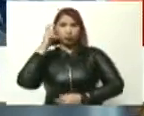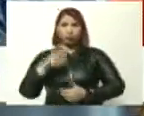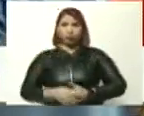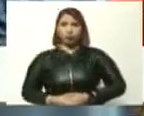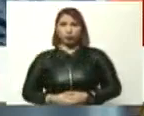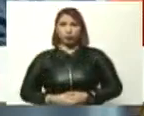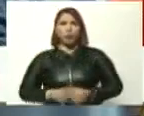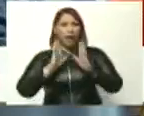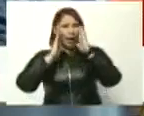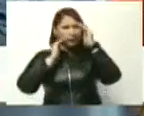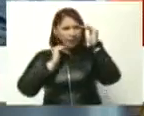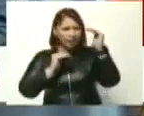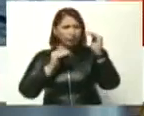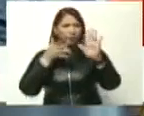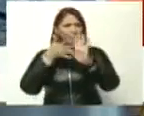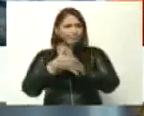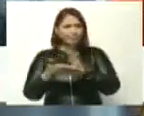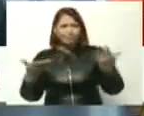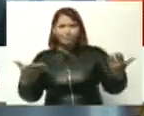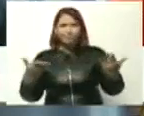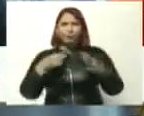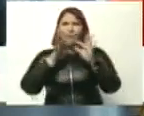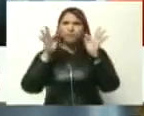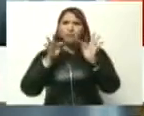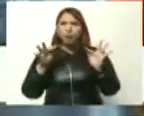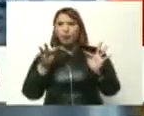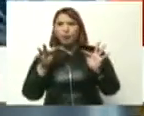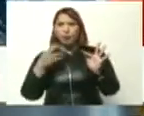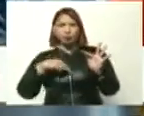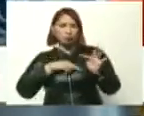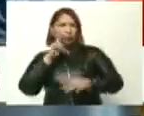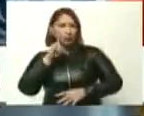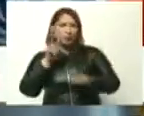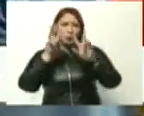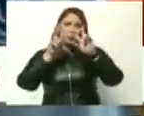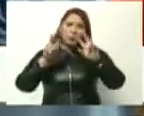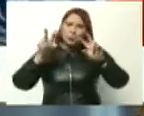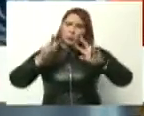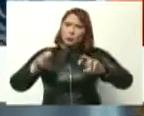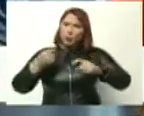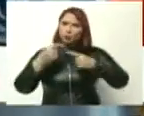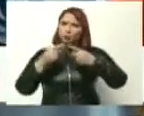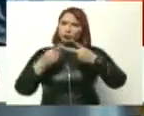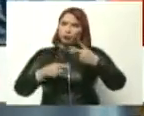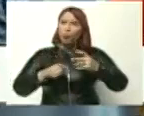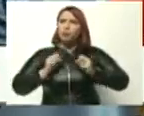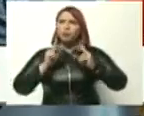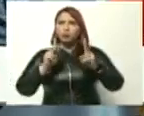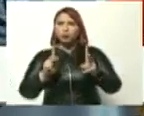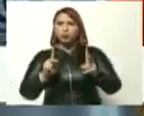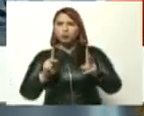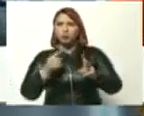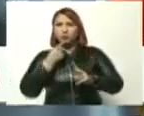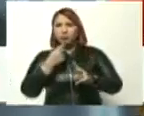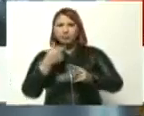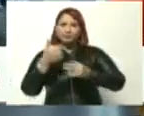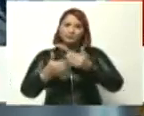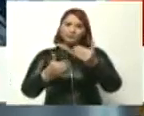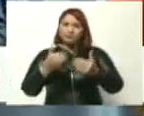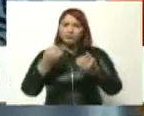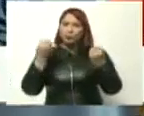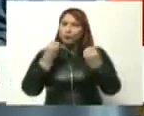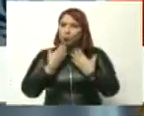estén atentos a la modalidad. Ya lo hemos ido en otras oportunidades señalando, pero es bueno